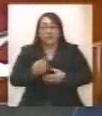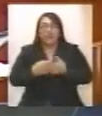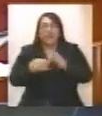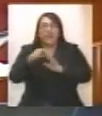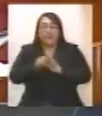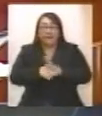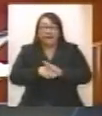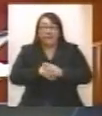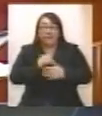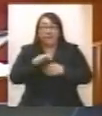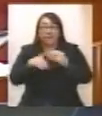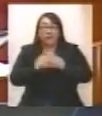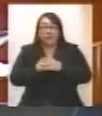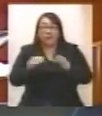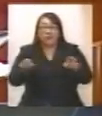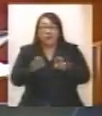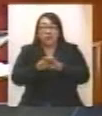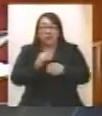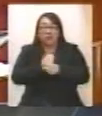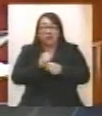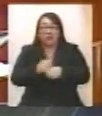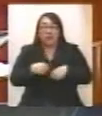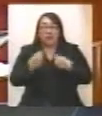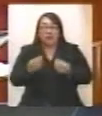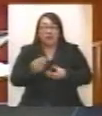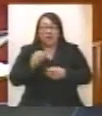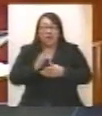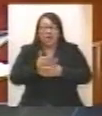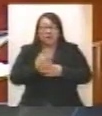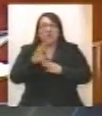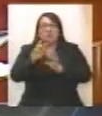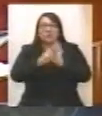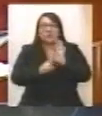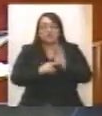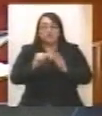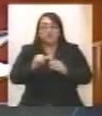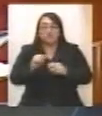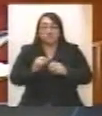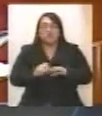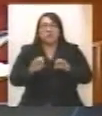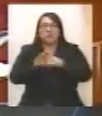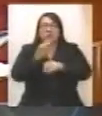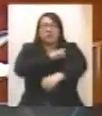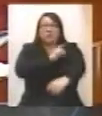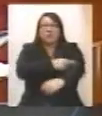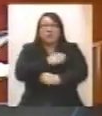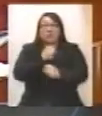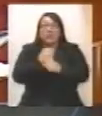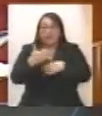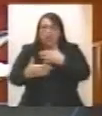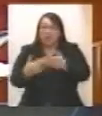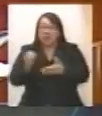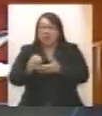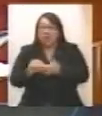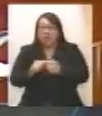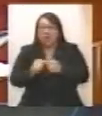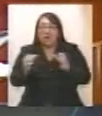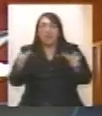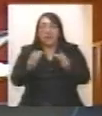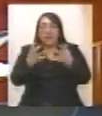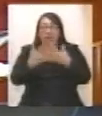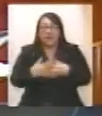la heterogeneidad de la productividad entre regiones y potenciando la productividad de las